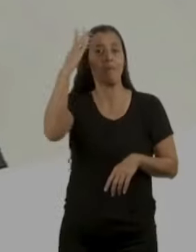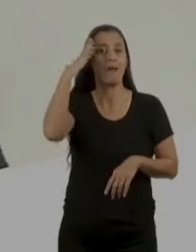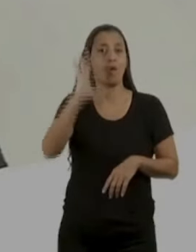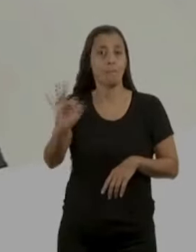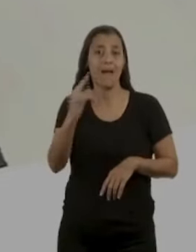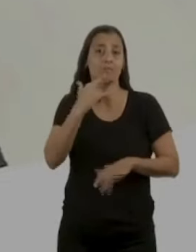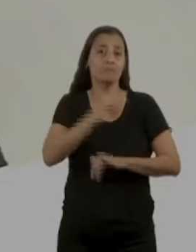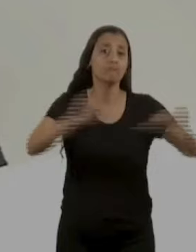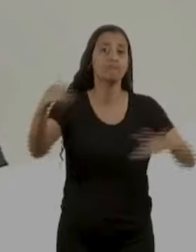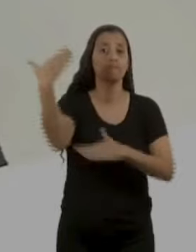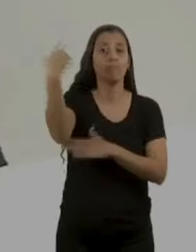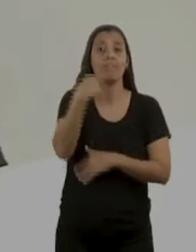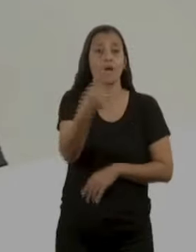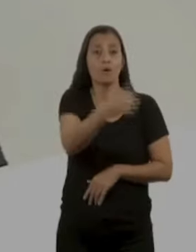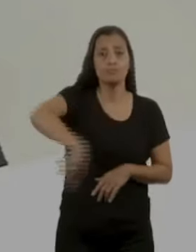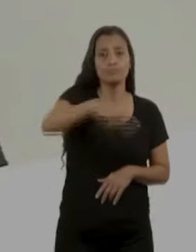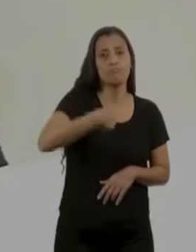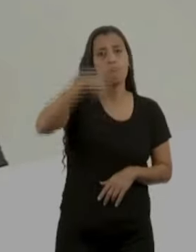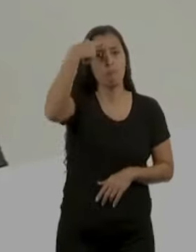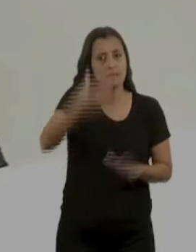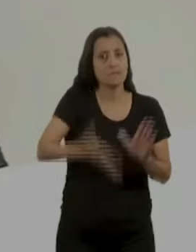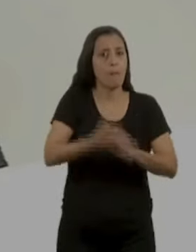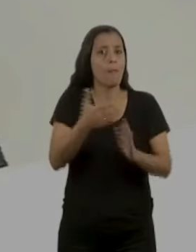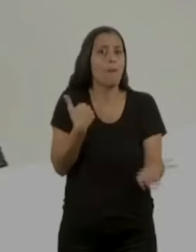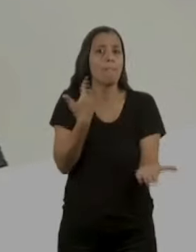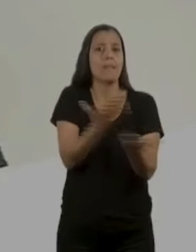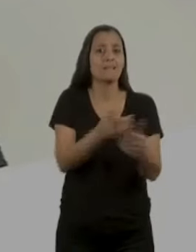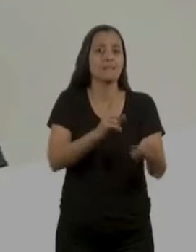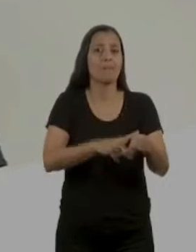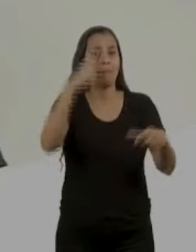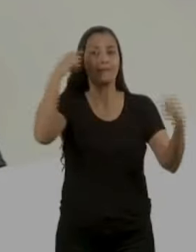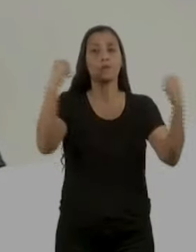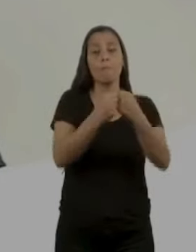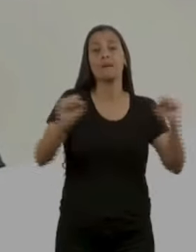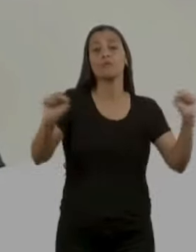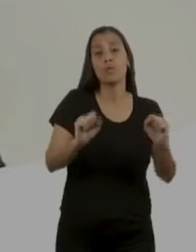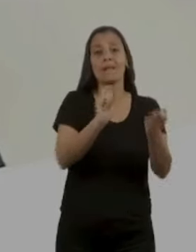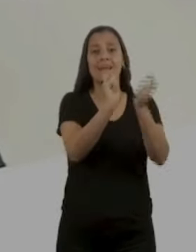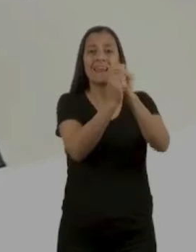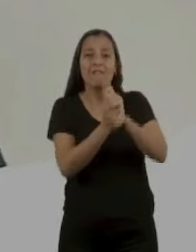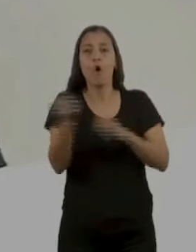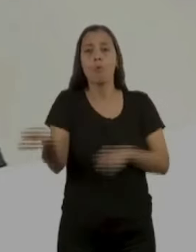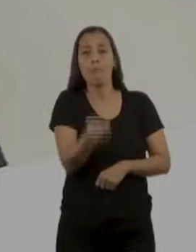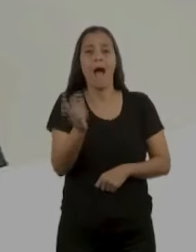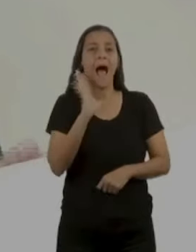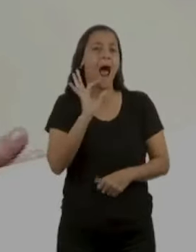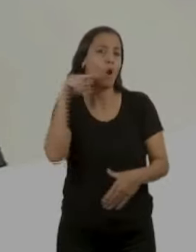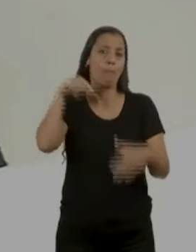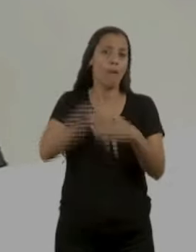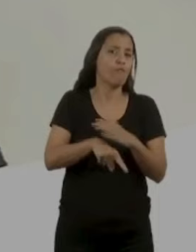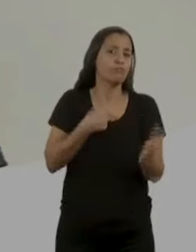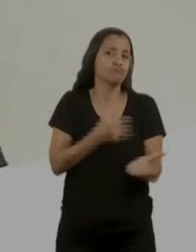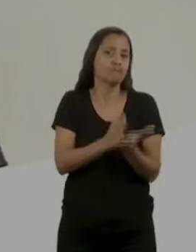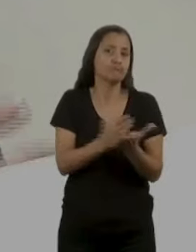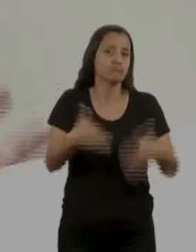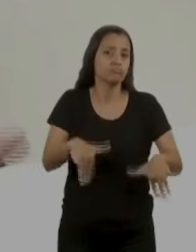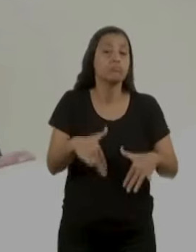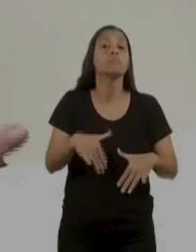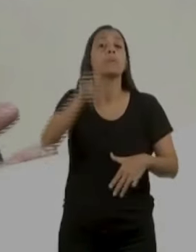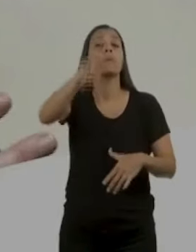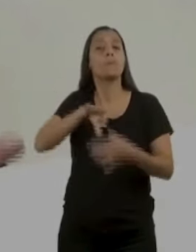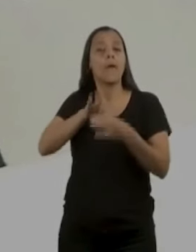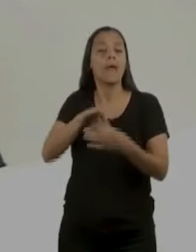marzo evalúan presentar para el pacto de mayo una reforma sindical más profunda que tiene que ver con la representación